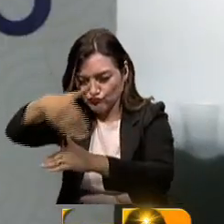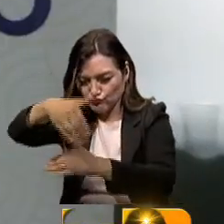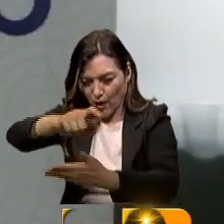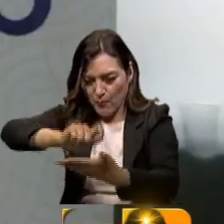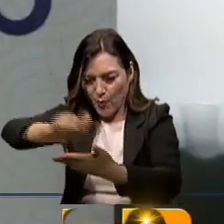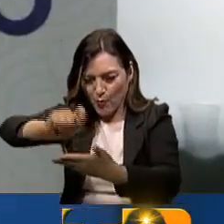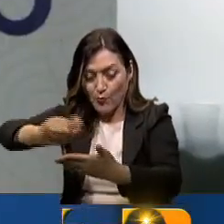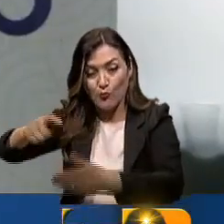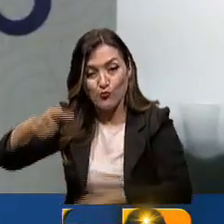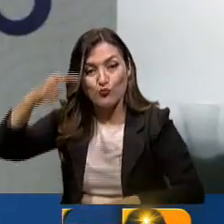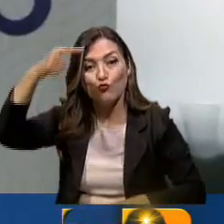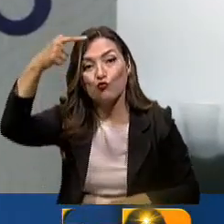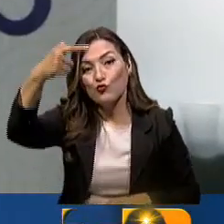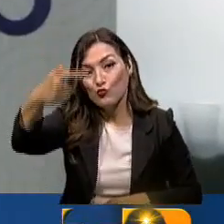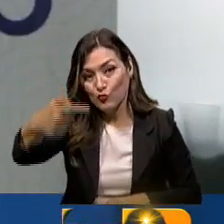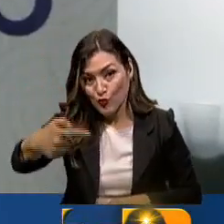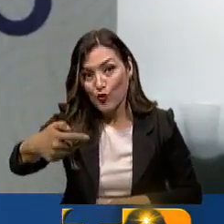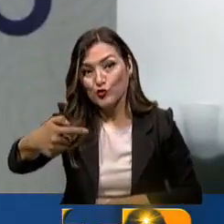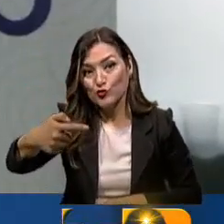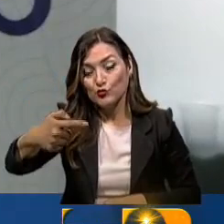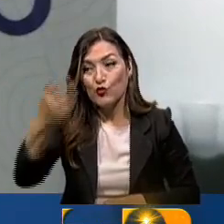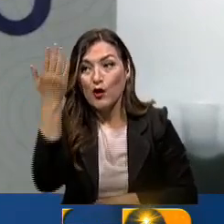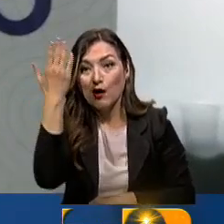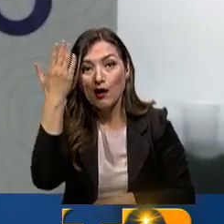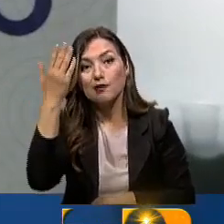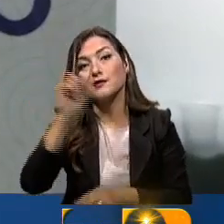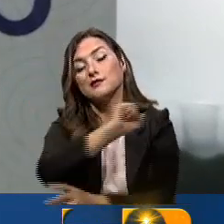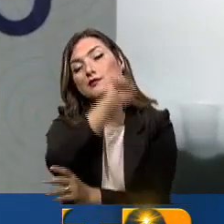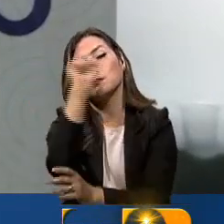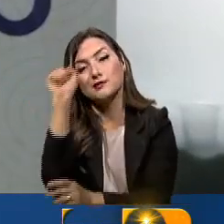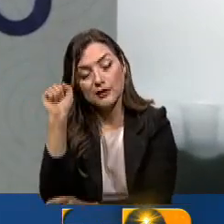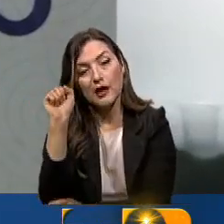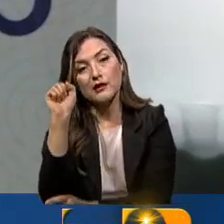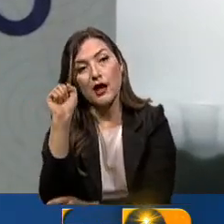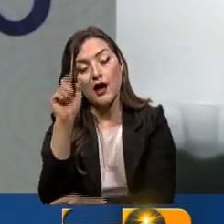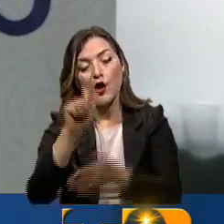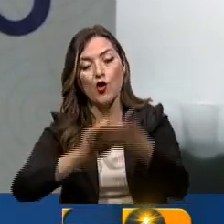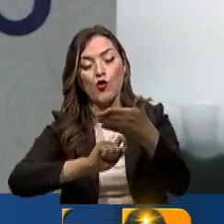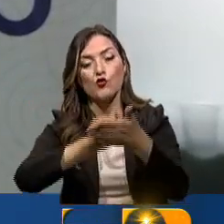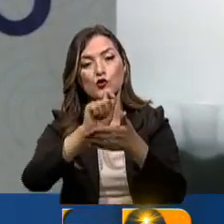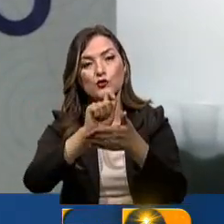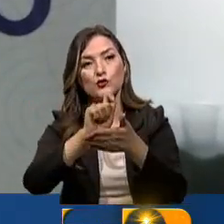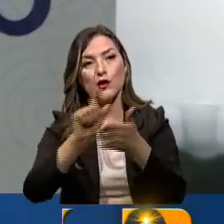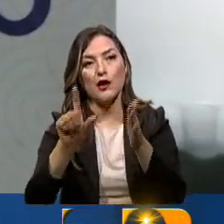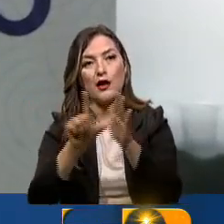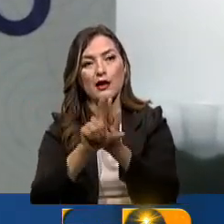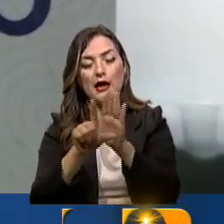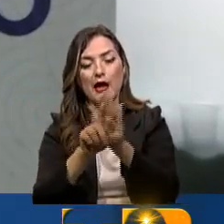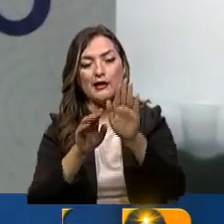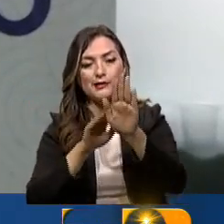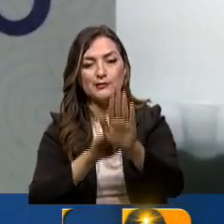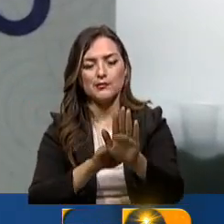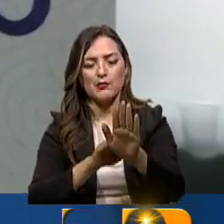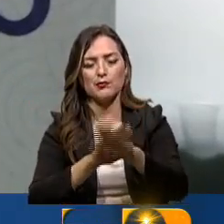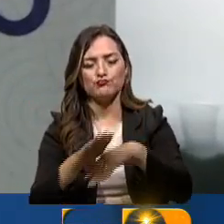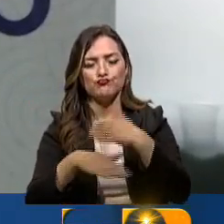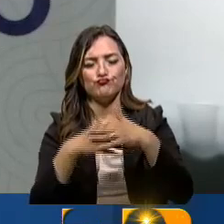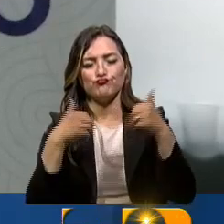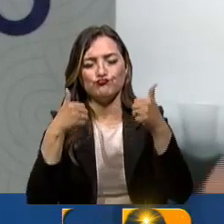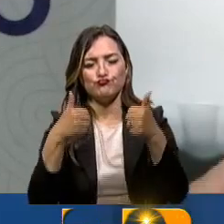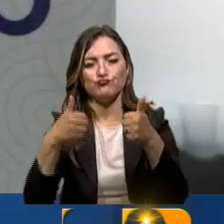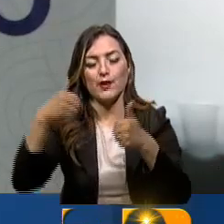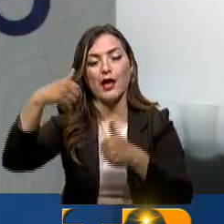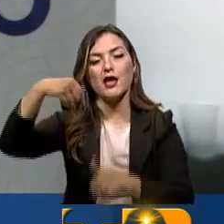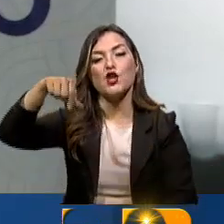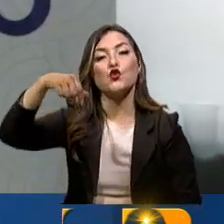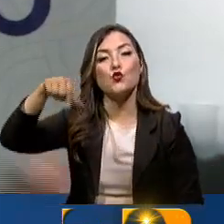la próxima, para el proceso de contratación ya de obra pública vial, no vamos a tener la parte jurídica que nos respalde. Ejemplo, Quitumbeñán.